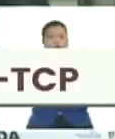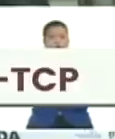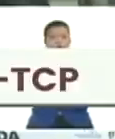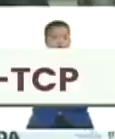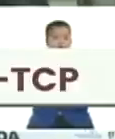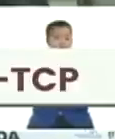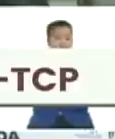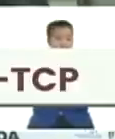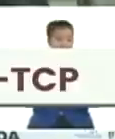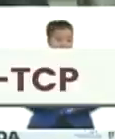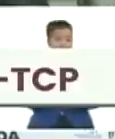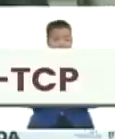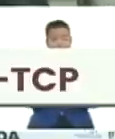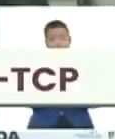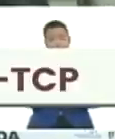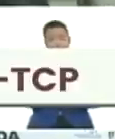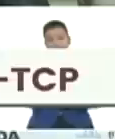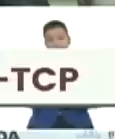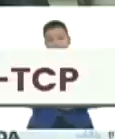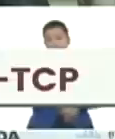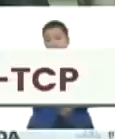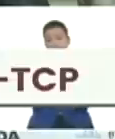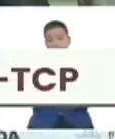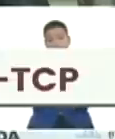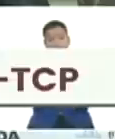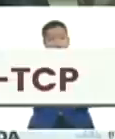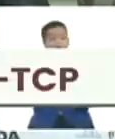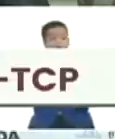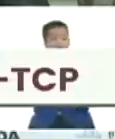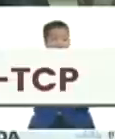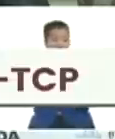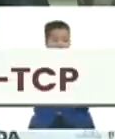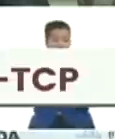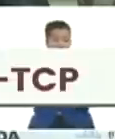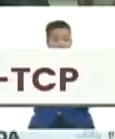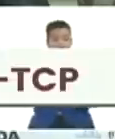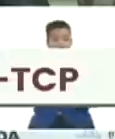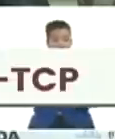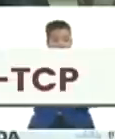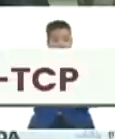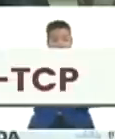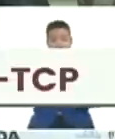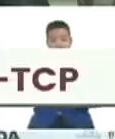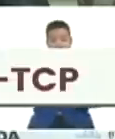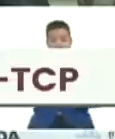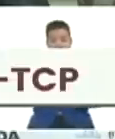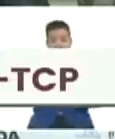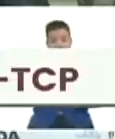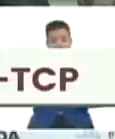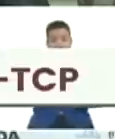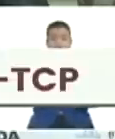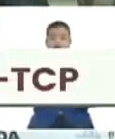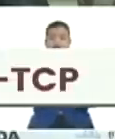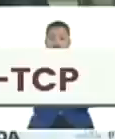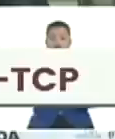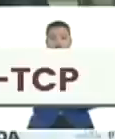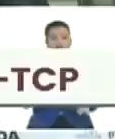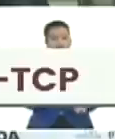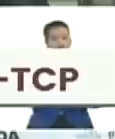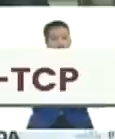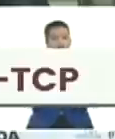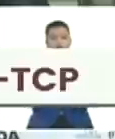la crisis ucraniana ha tenido un efecto en el desarrollo económico